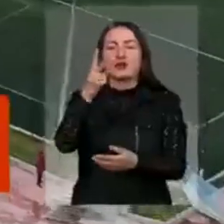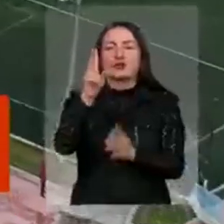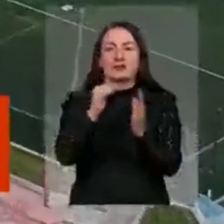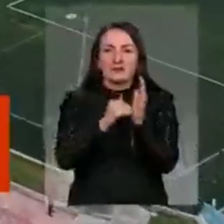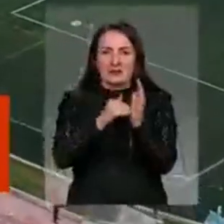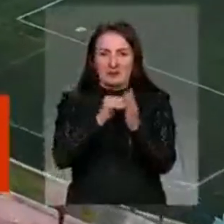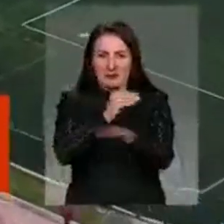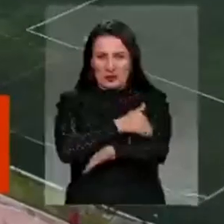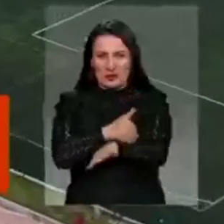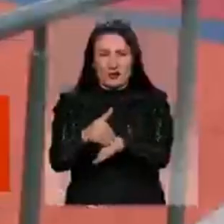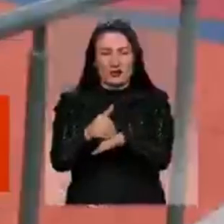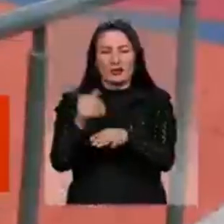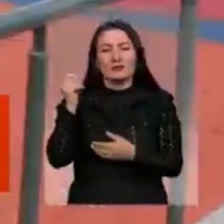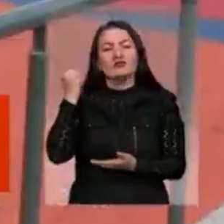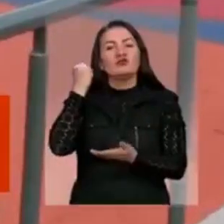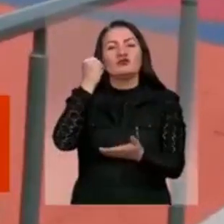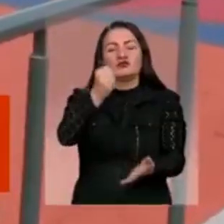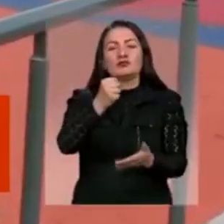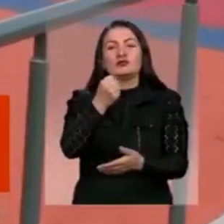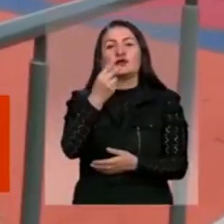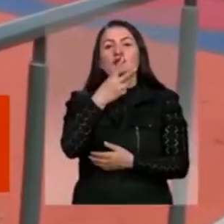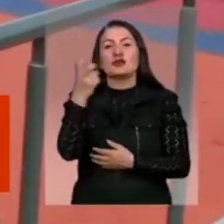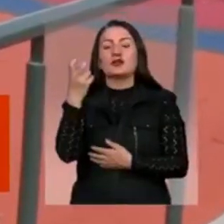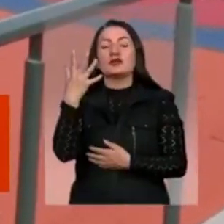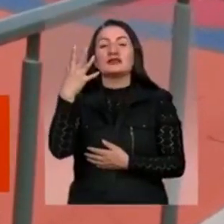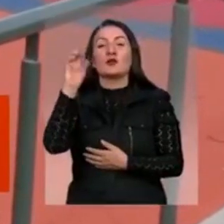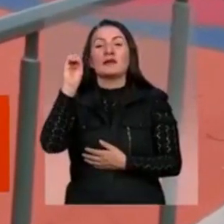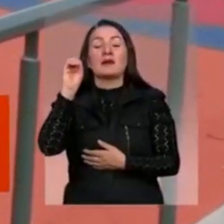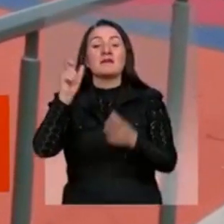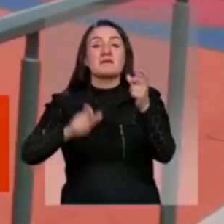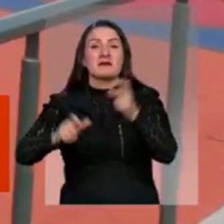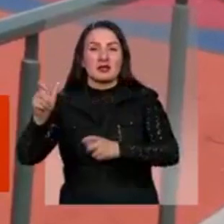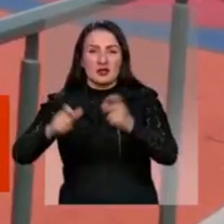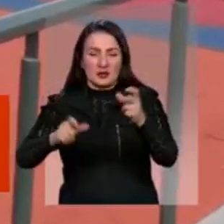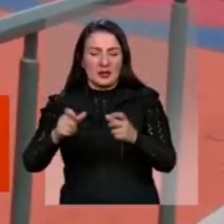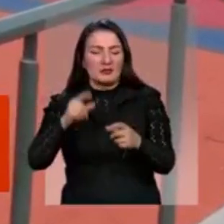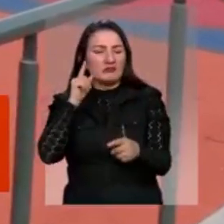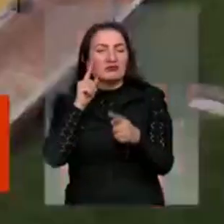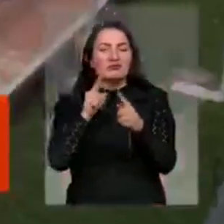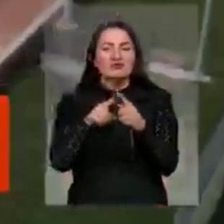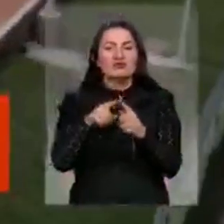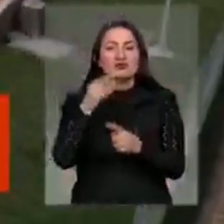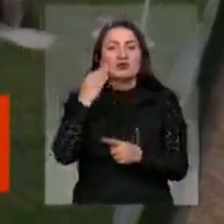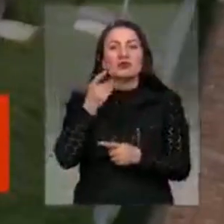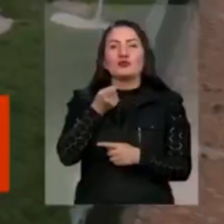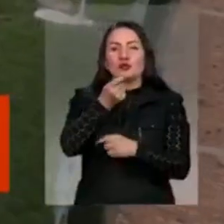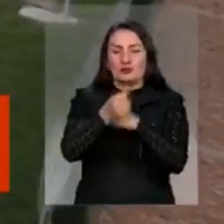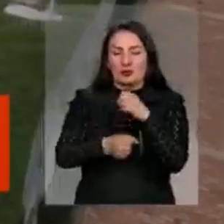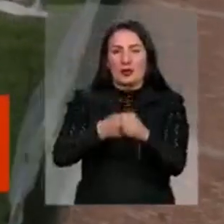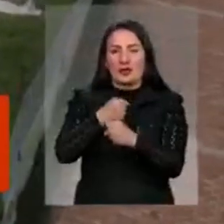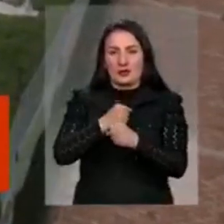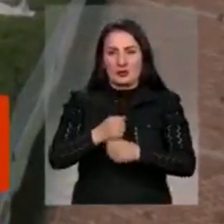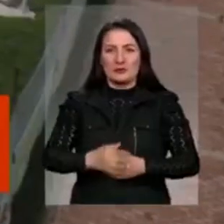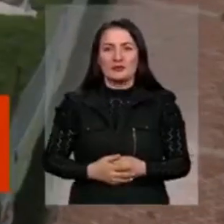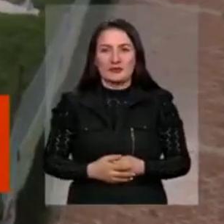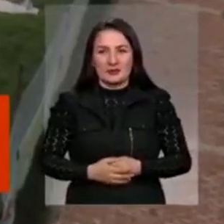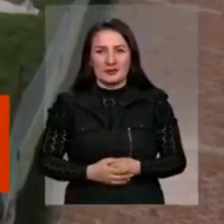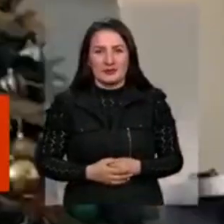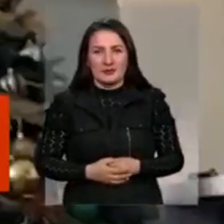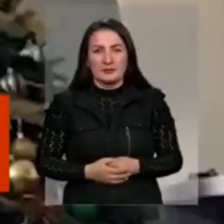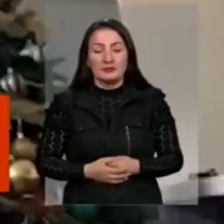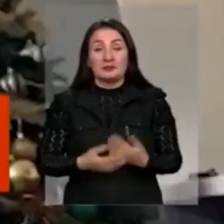mil millones de pesos que beneficiará a 250.000 personas y pretende estar lista otro año con entrada libre